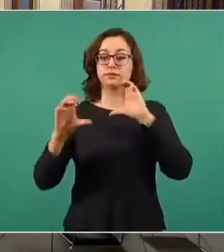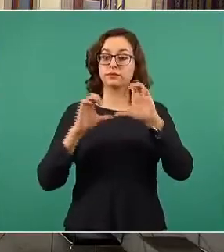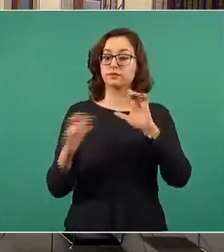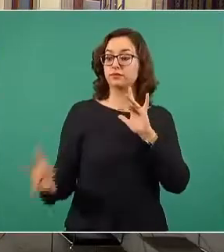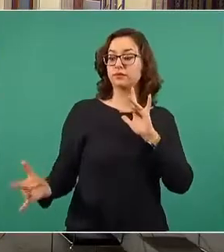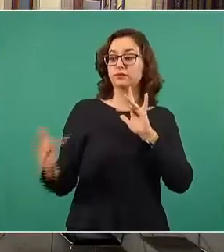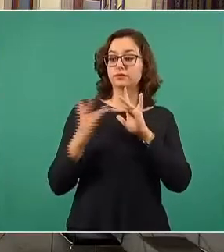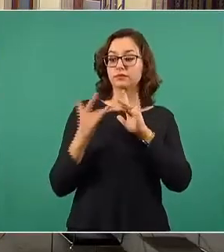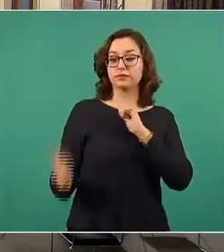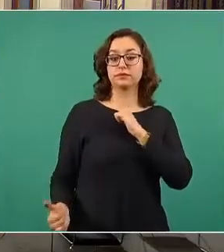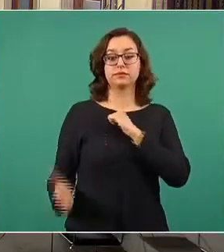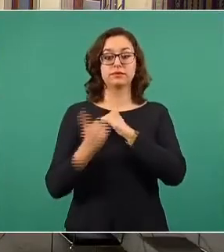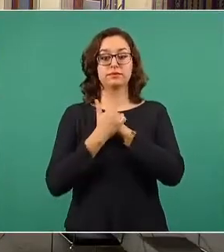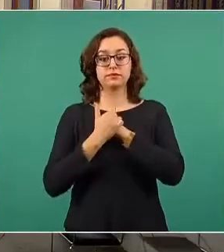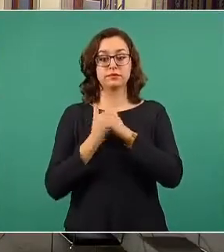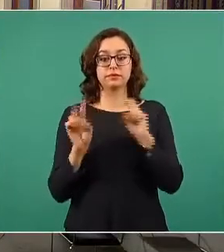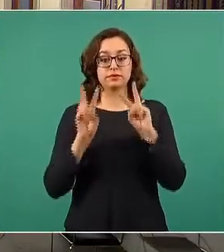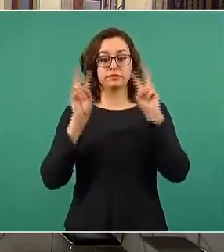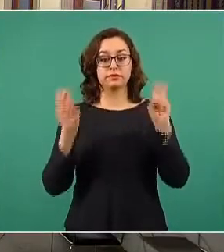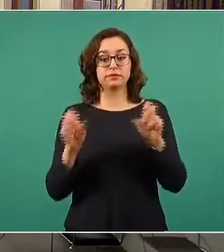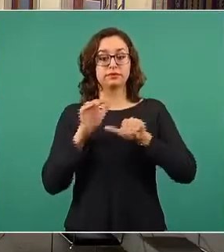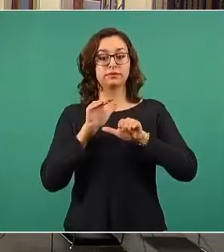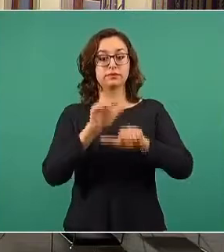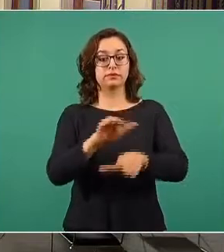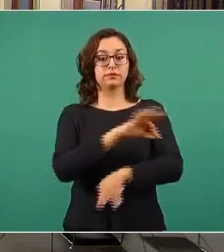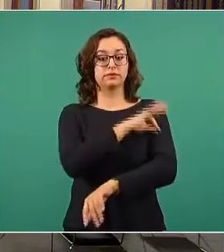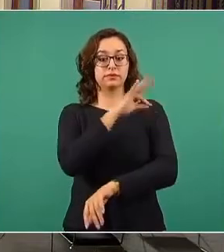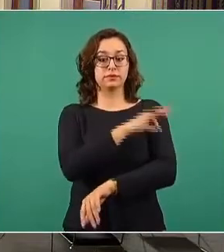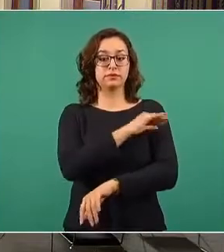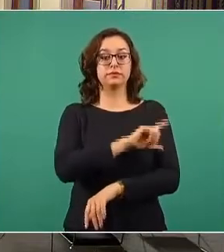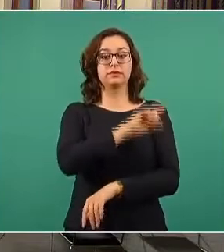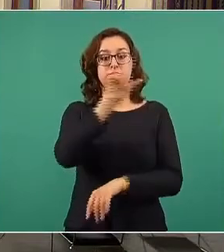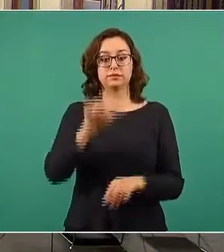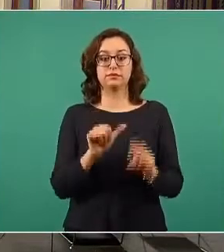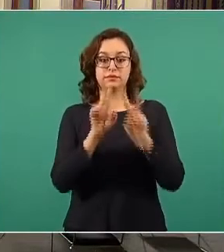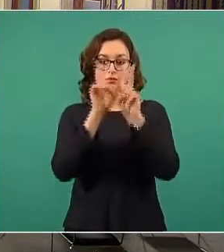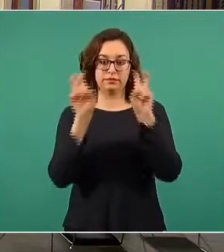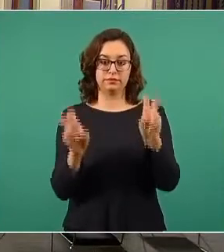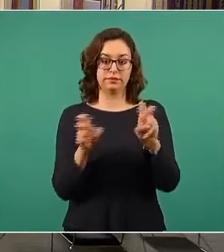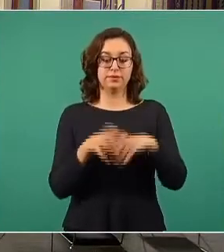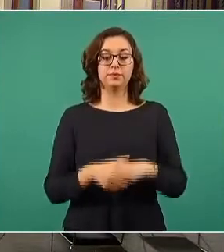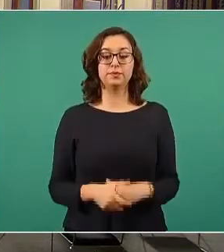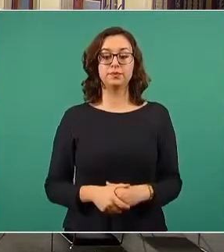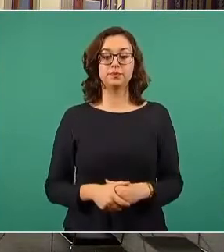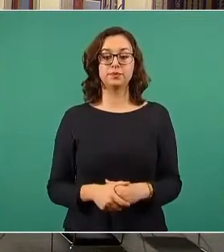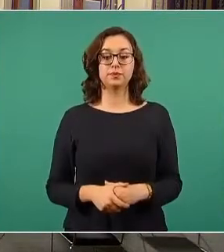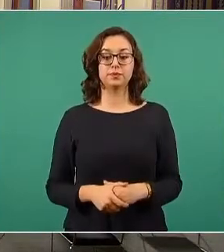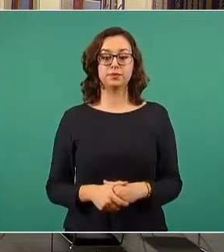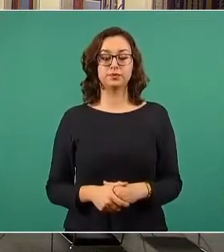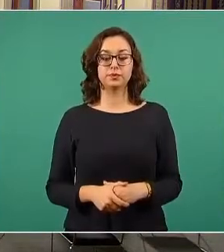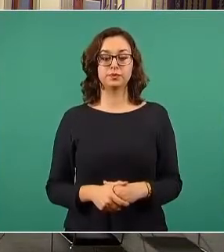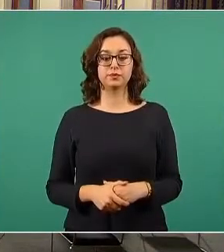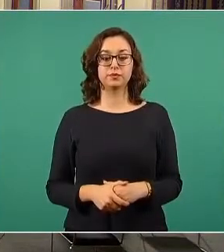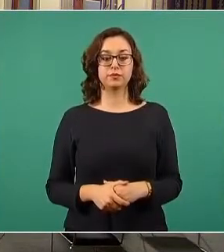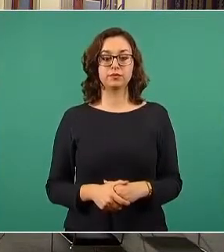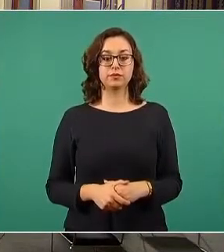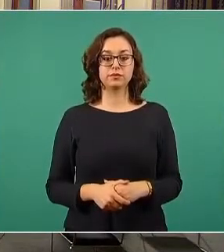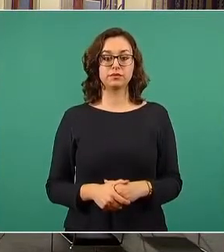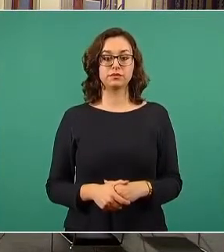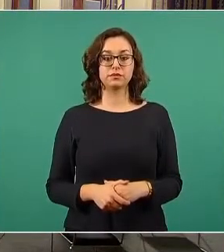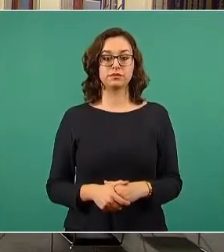tiene la población con respecto a la vacuna, y después el segmento específico. Gracias, doctor.